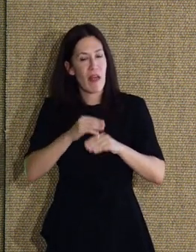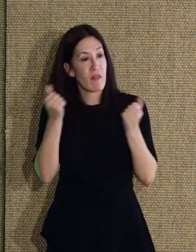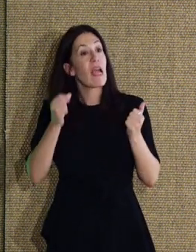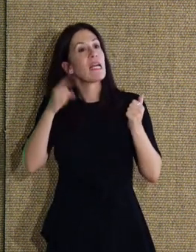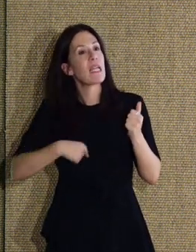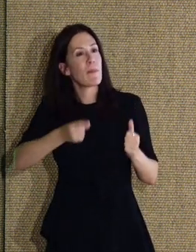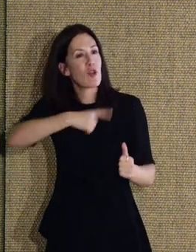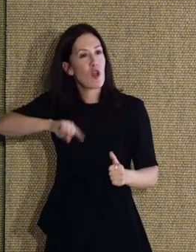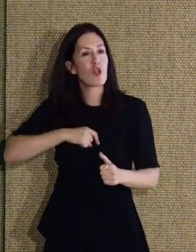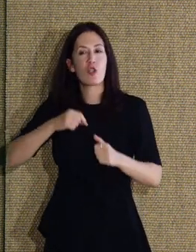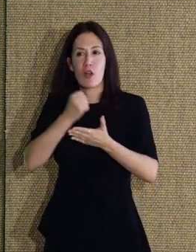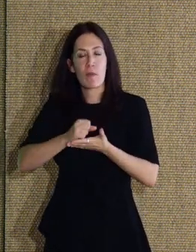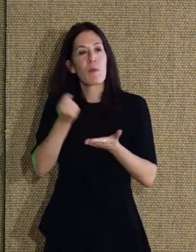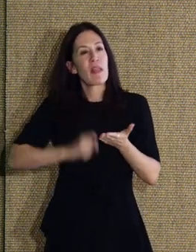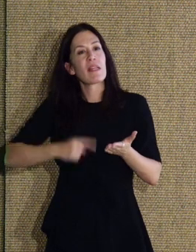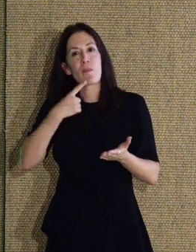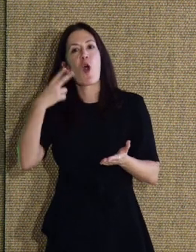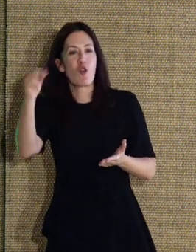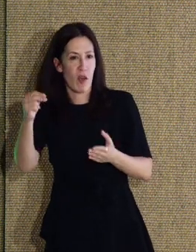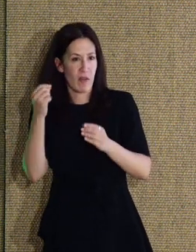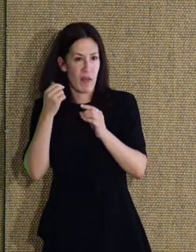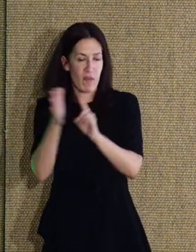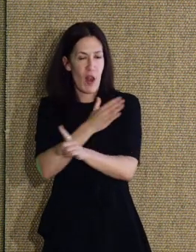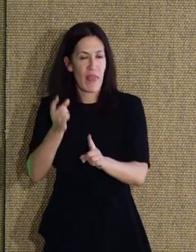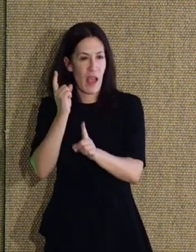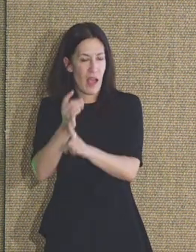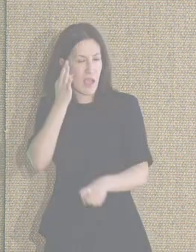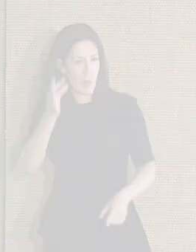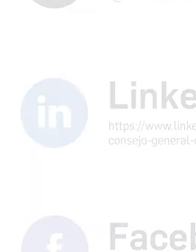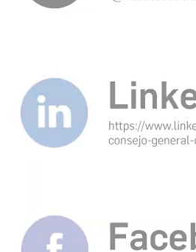a la violencia de género Muchas gracias